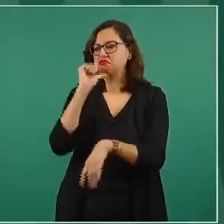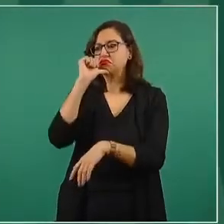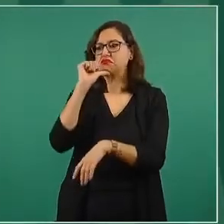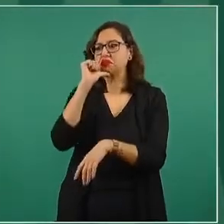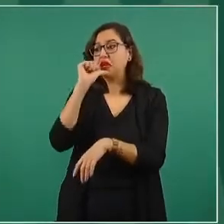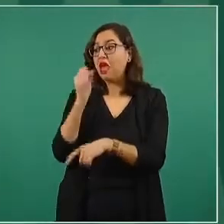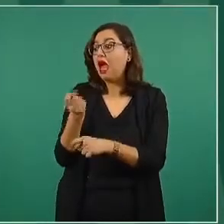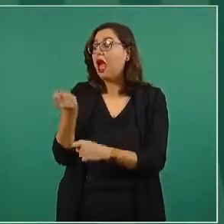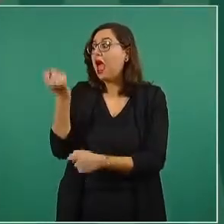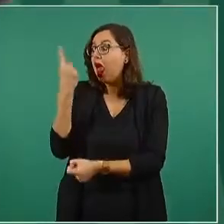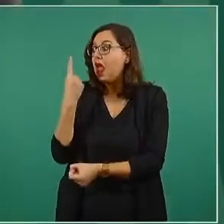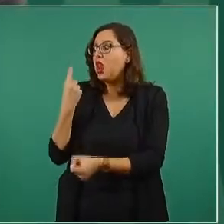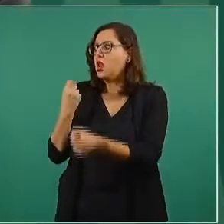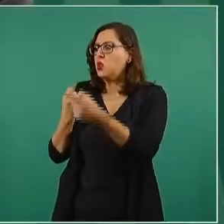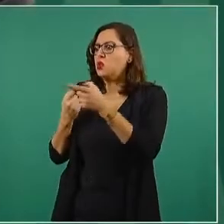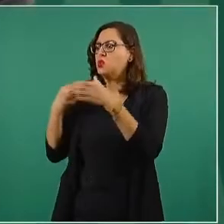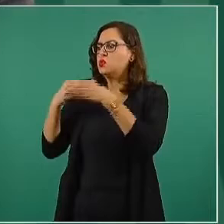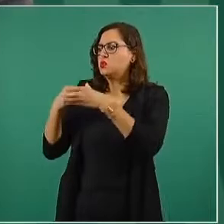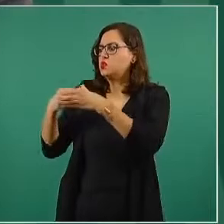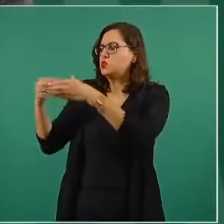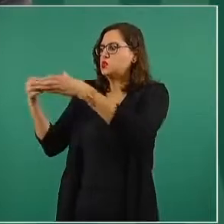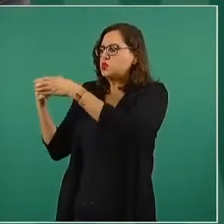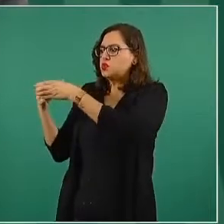son ciertos sectores,